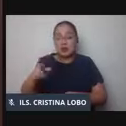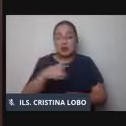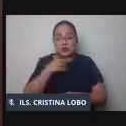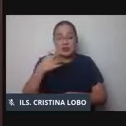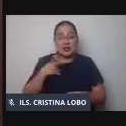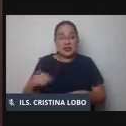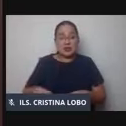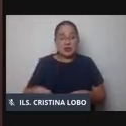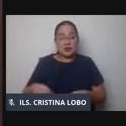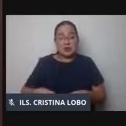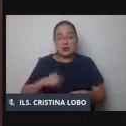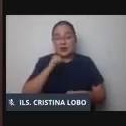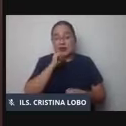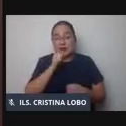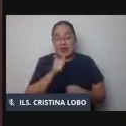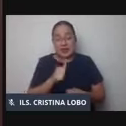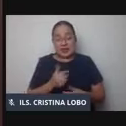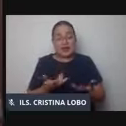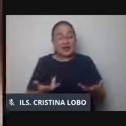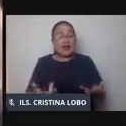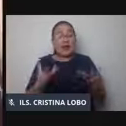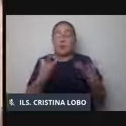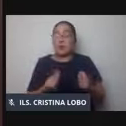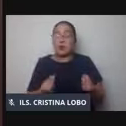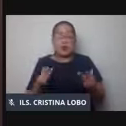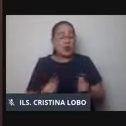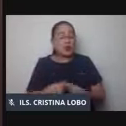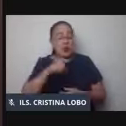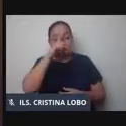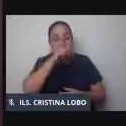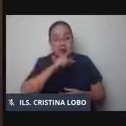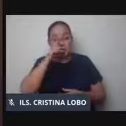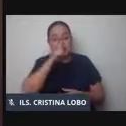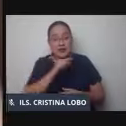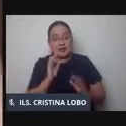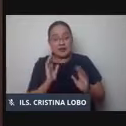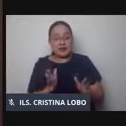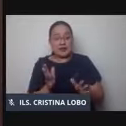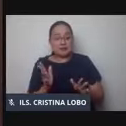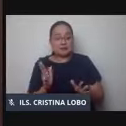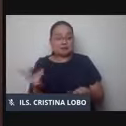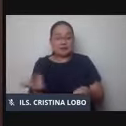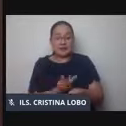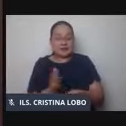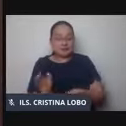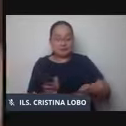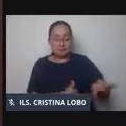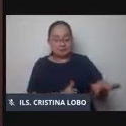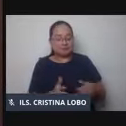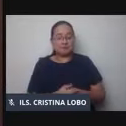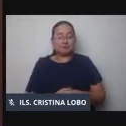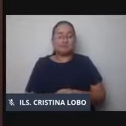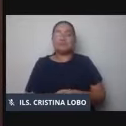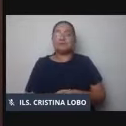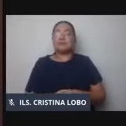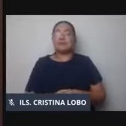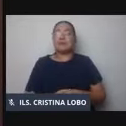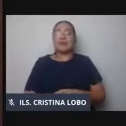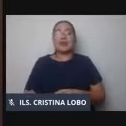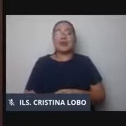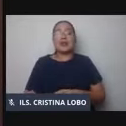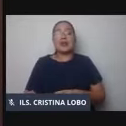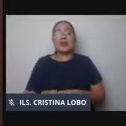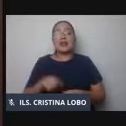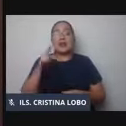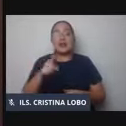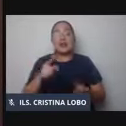la gestión institucional de la culpa y, bueno, pues que yo ahí lo dejo, ¿verdad? Entonces, hablábamos de que una personalidad